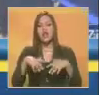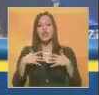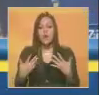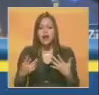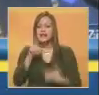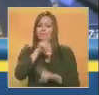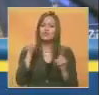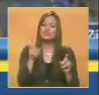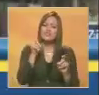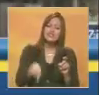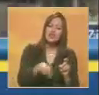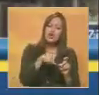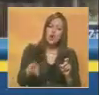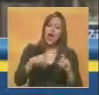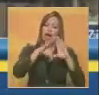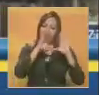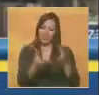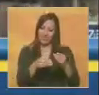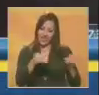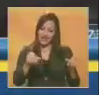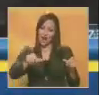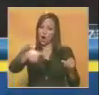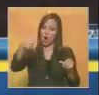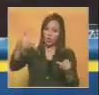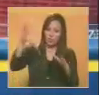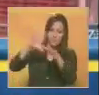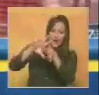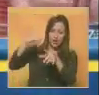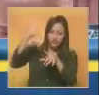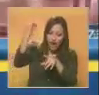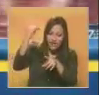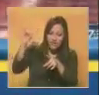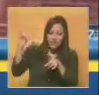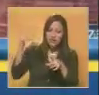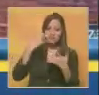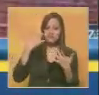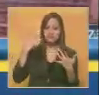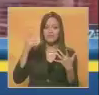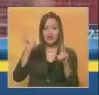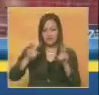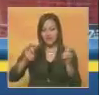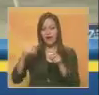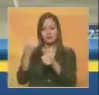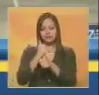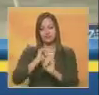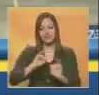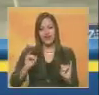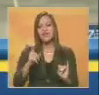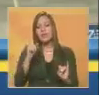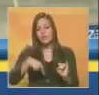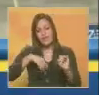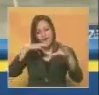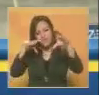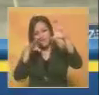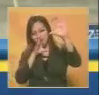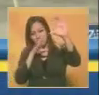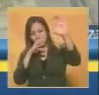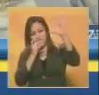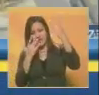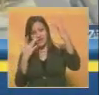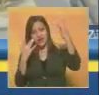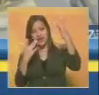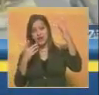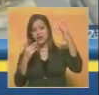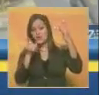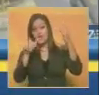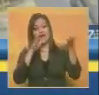gran pregunta hay o no hay vida en en otros planetas agregan los científicos que con este telescopio también podrán observar estrellas de las que no se